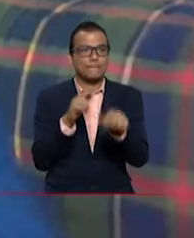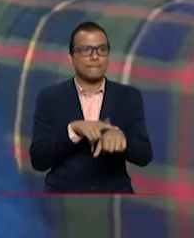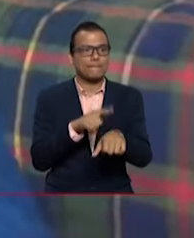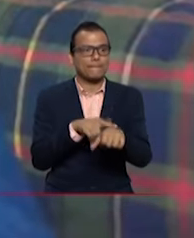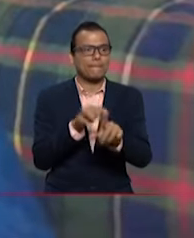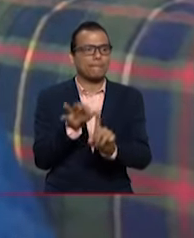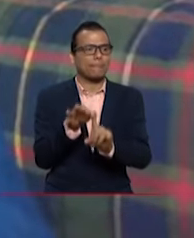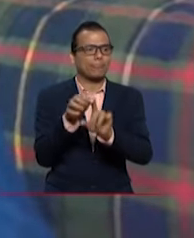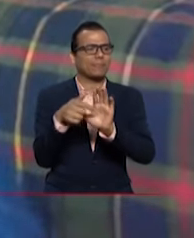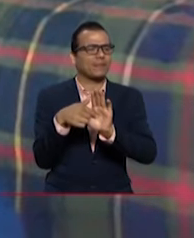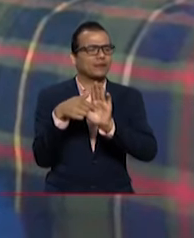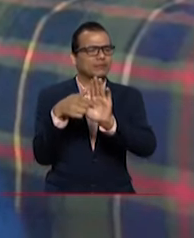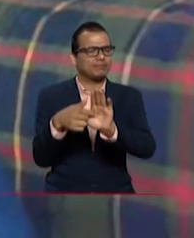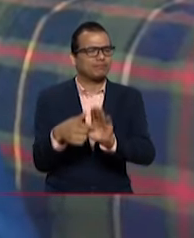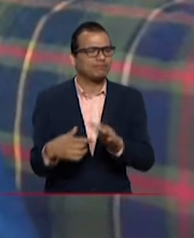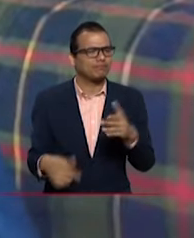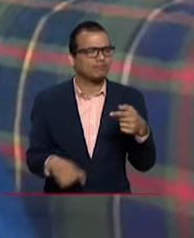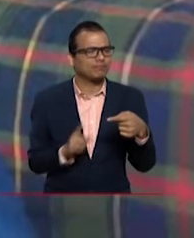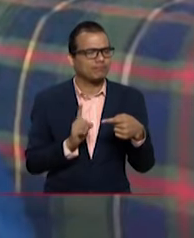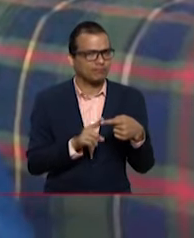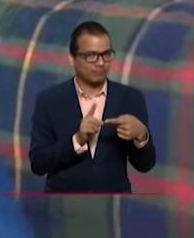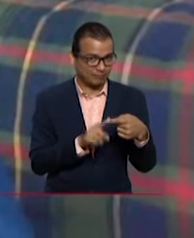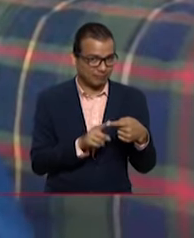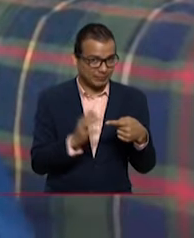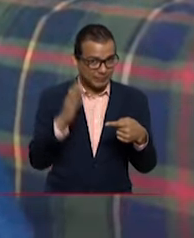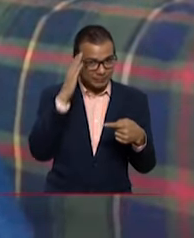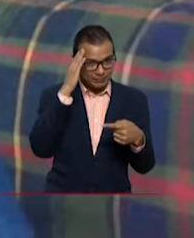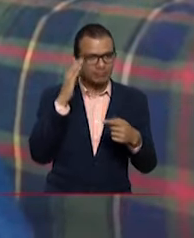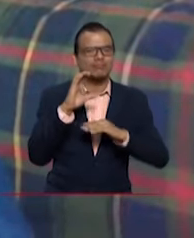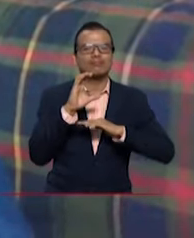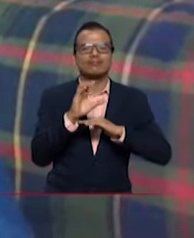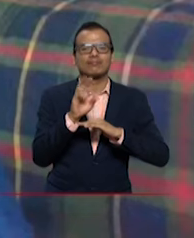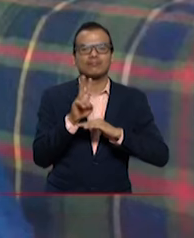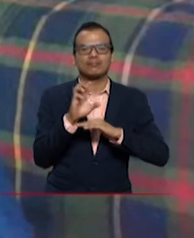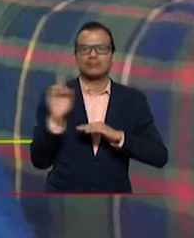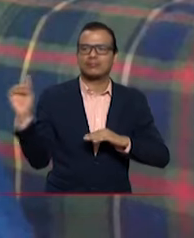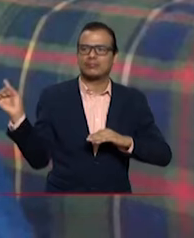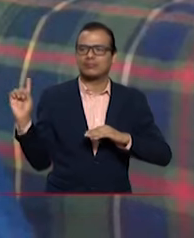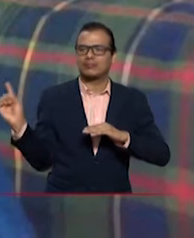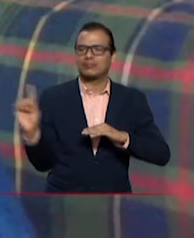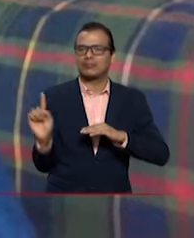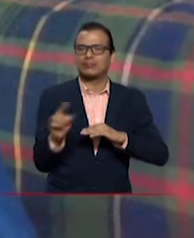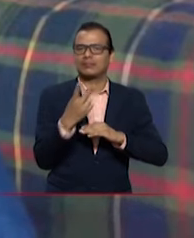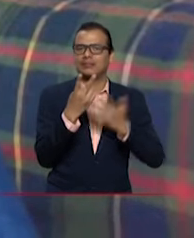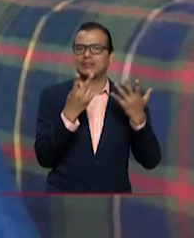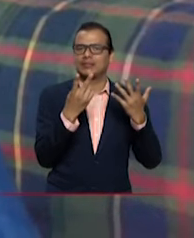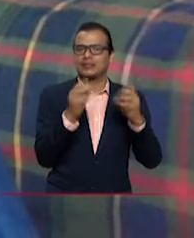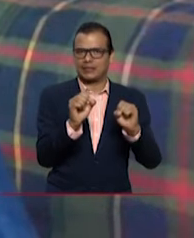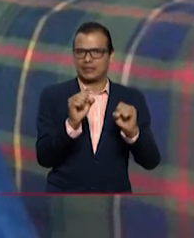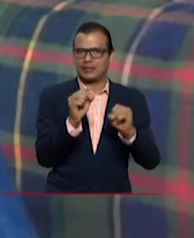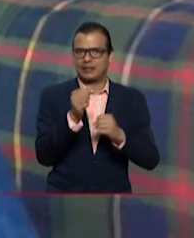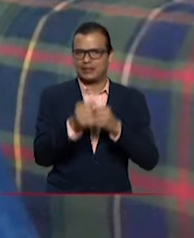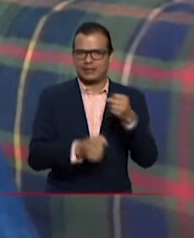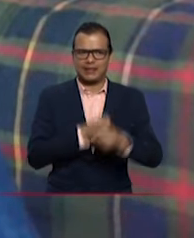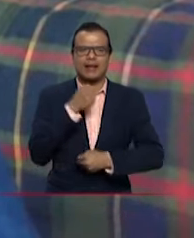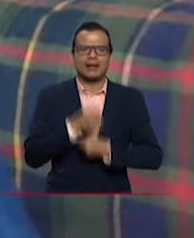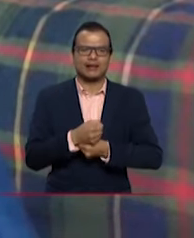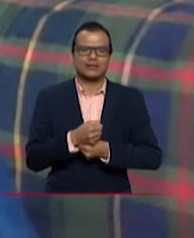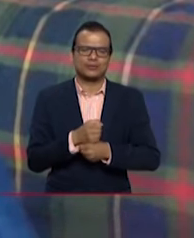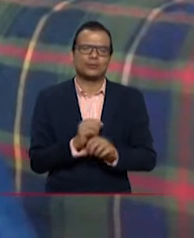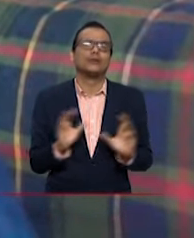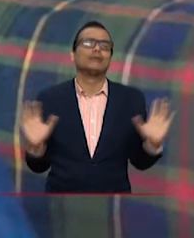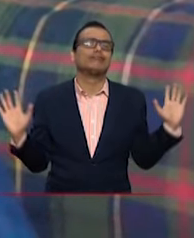objetivos. Coincidencialmente, la CBC cumplió 70 años y